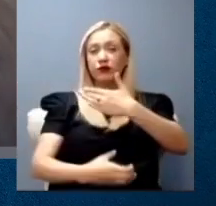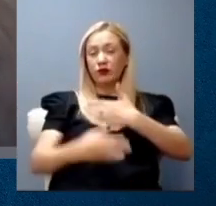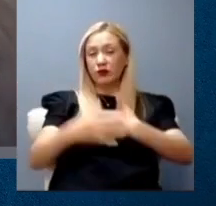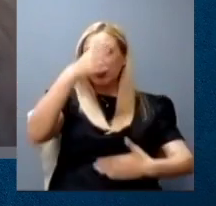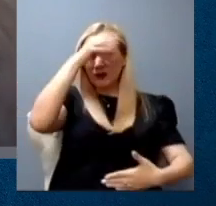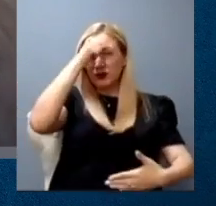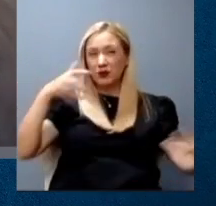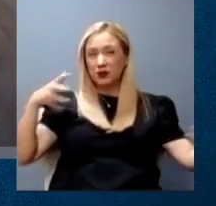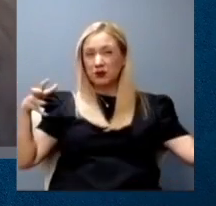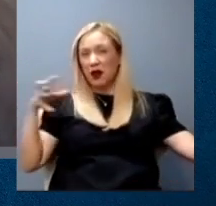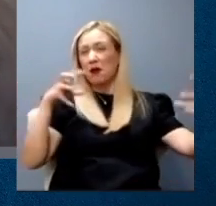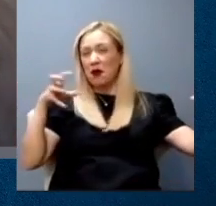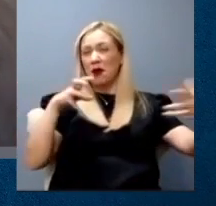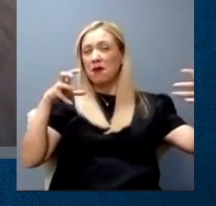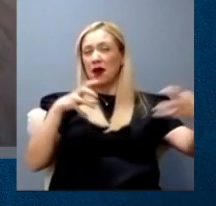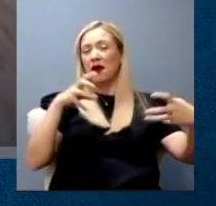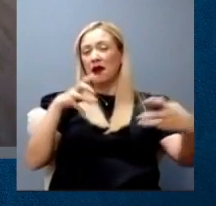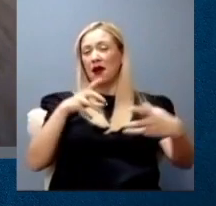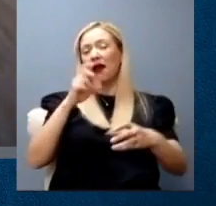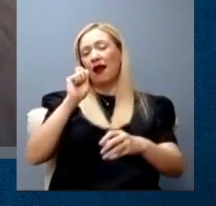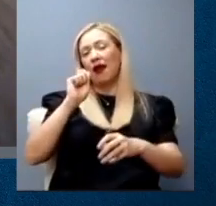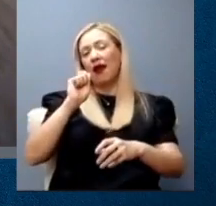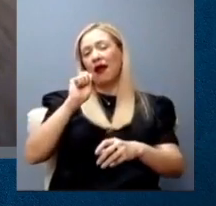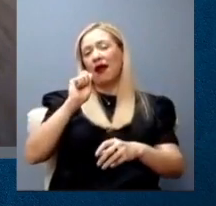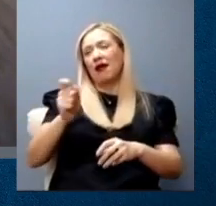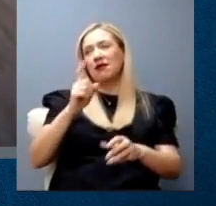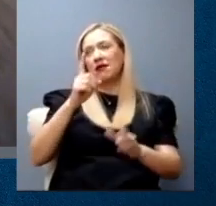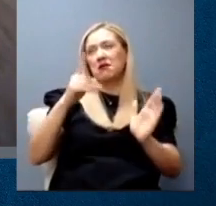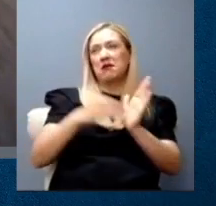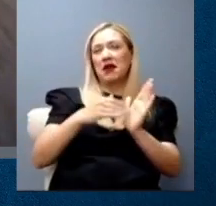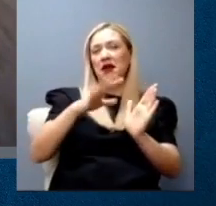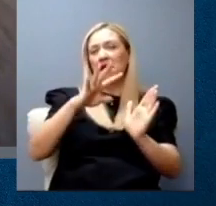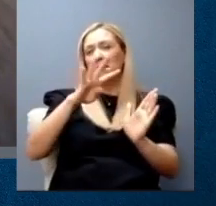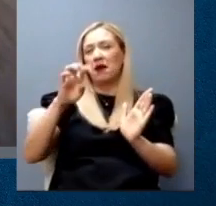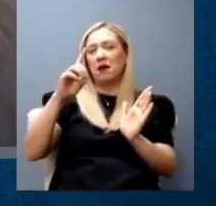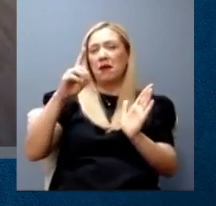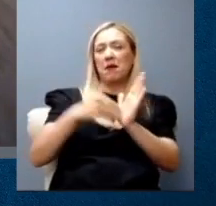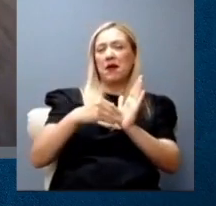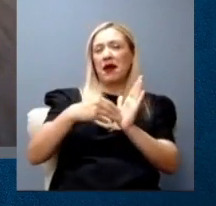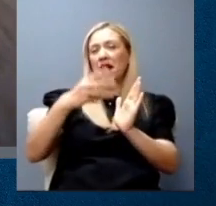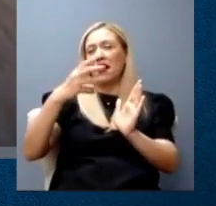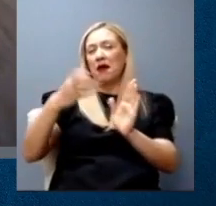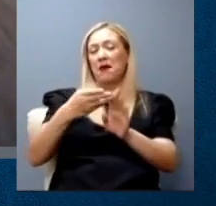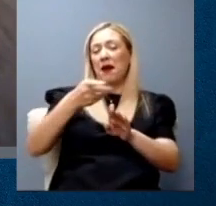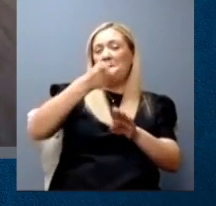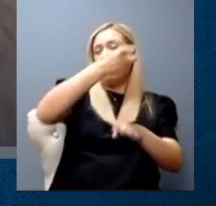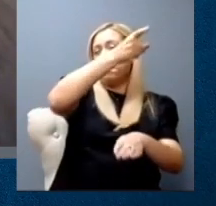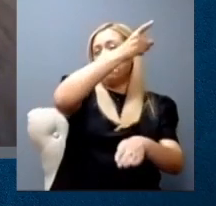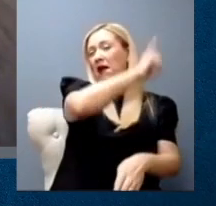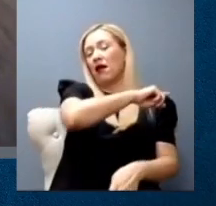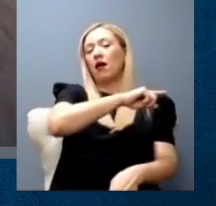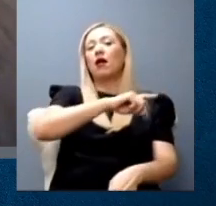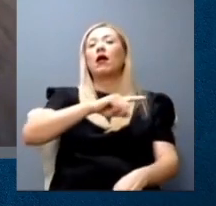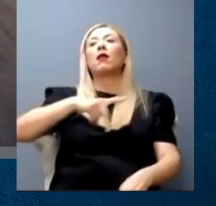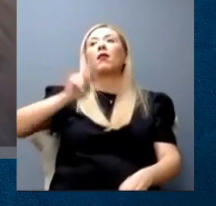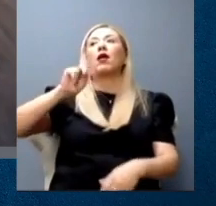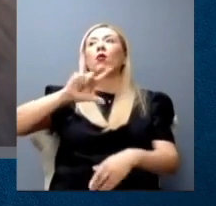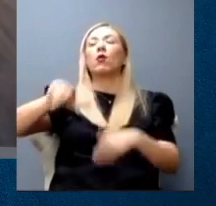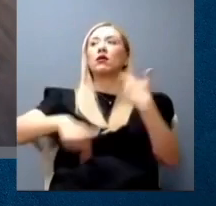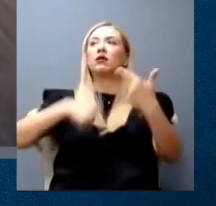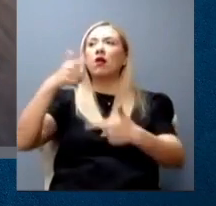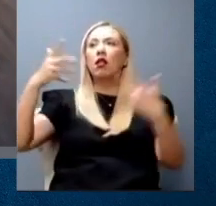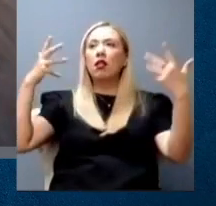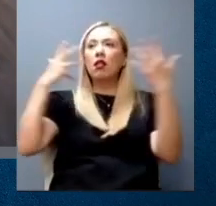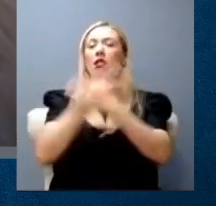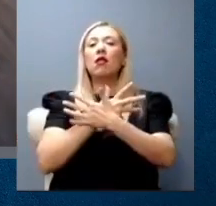y la importancia de que la persona también tenga estos mecanismos de defensa, tenga